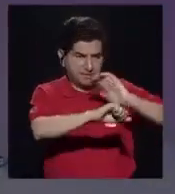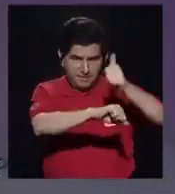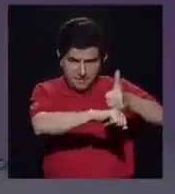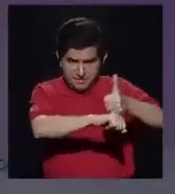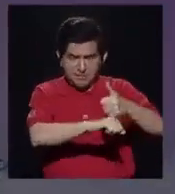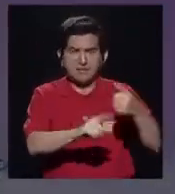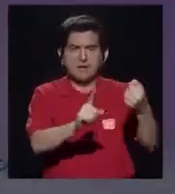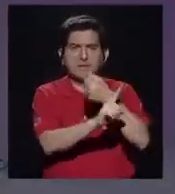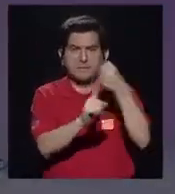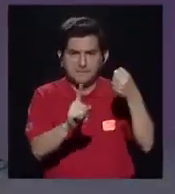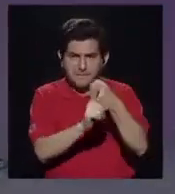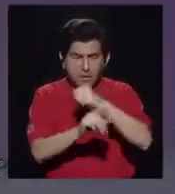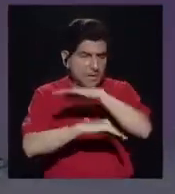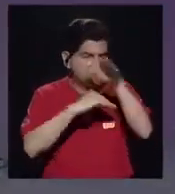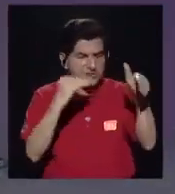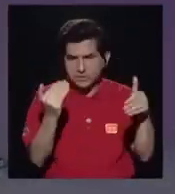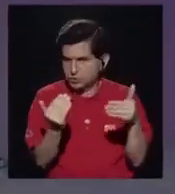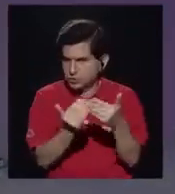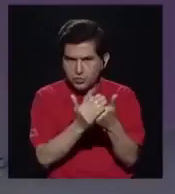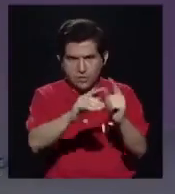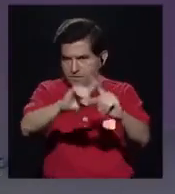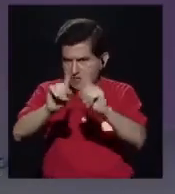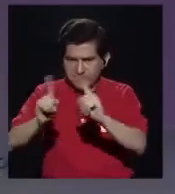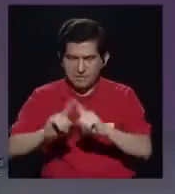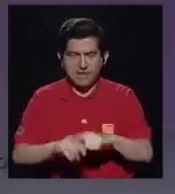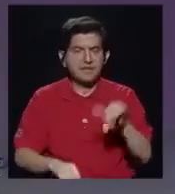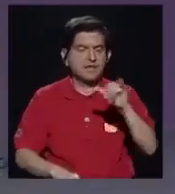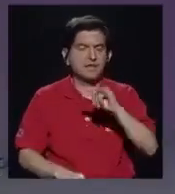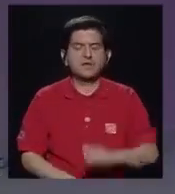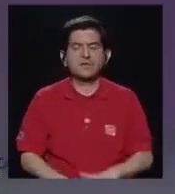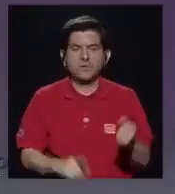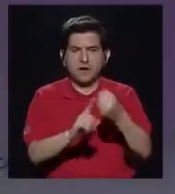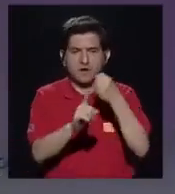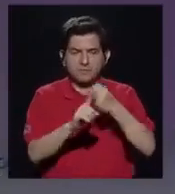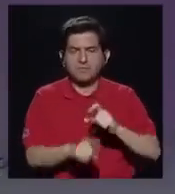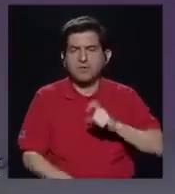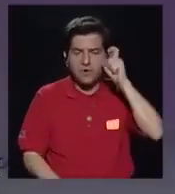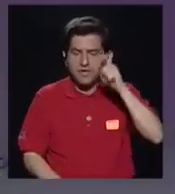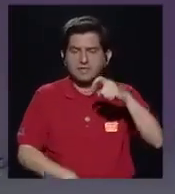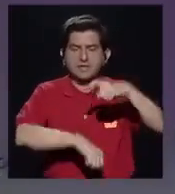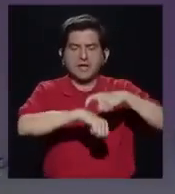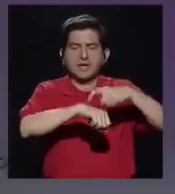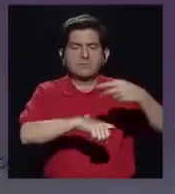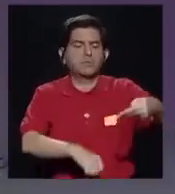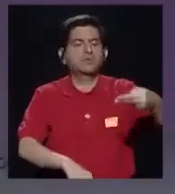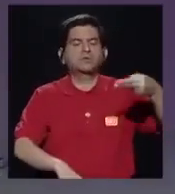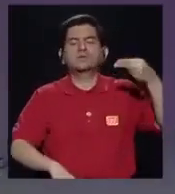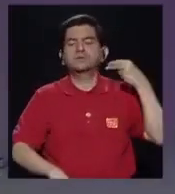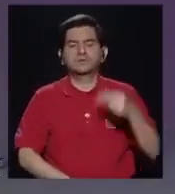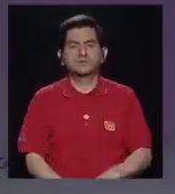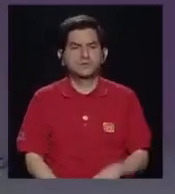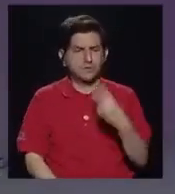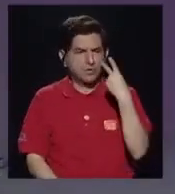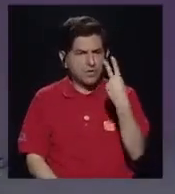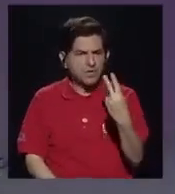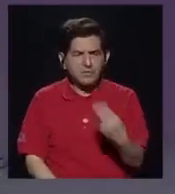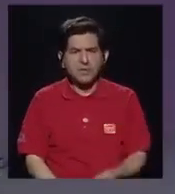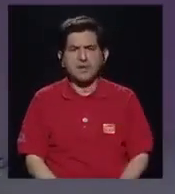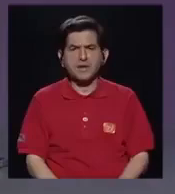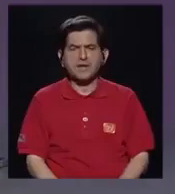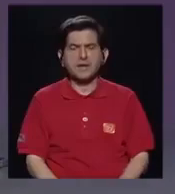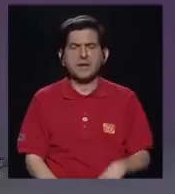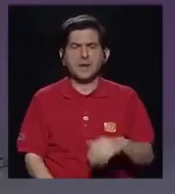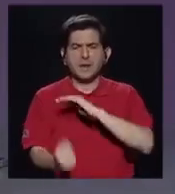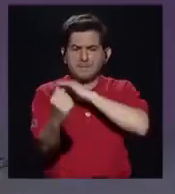la violencia todas las violencias y la violencia de género también en la fase histórica y ver cómo se expresa el